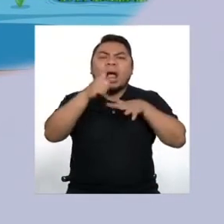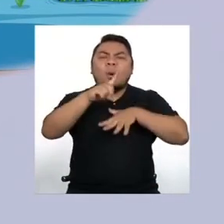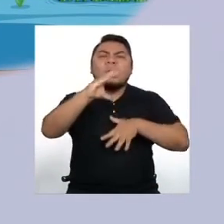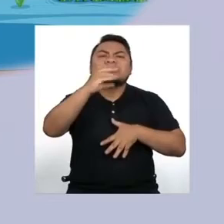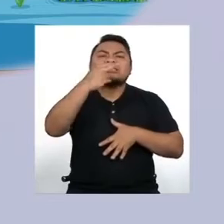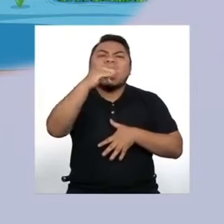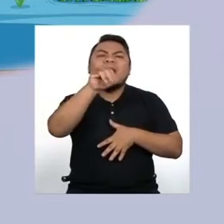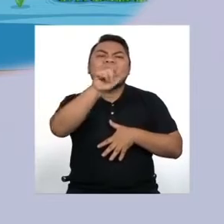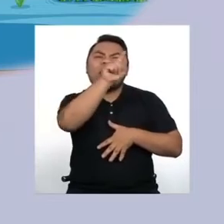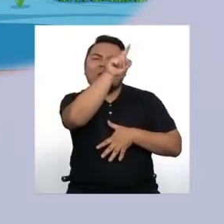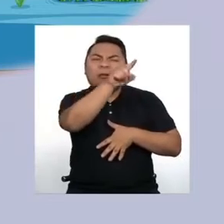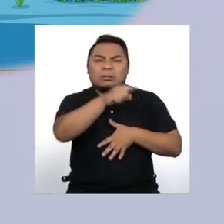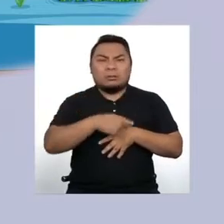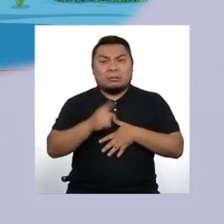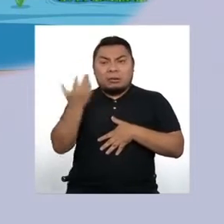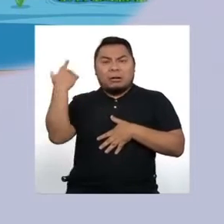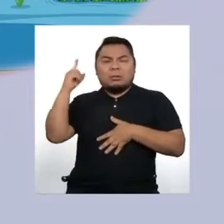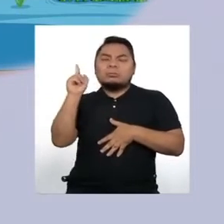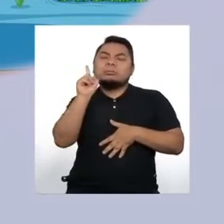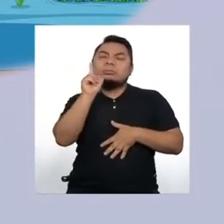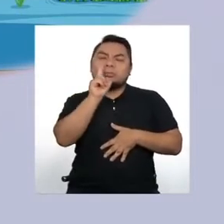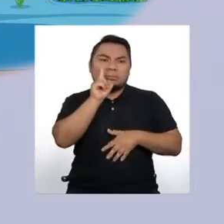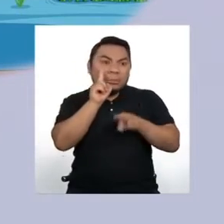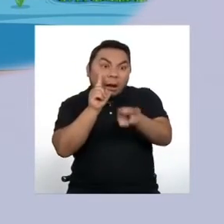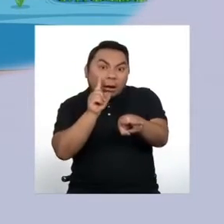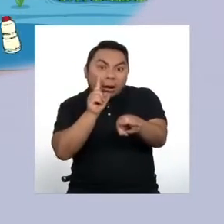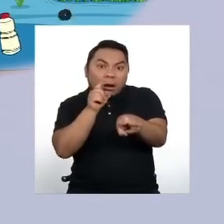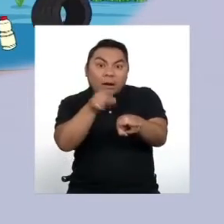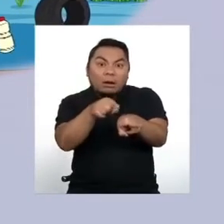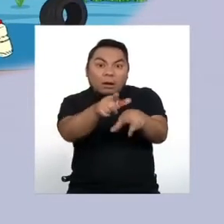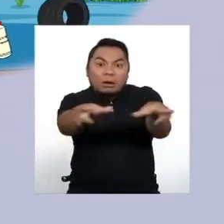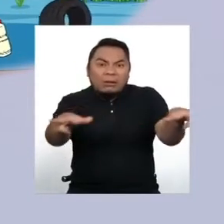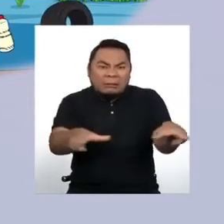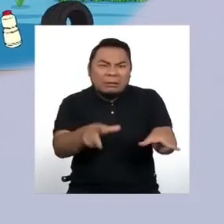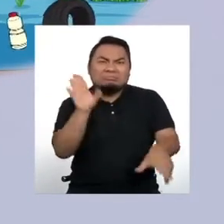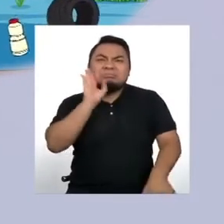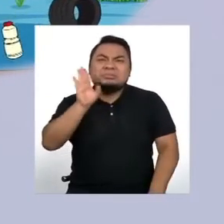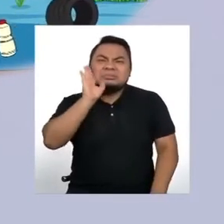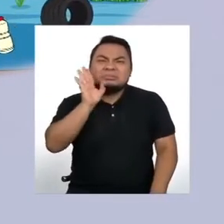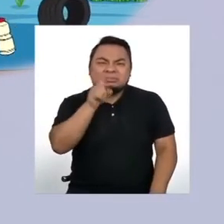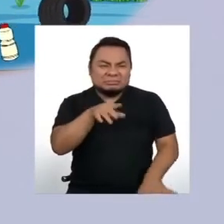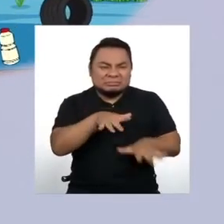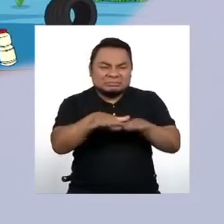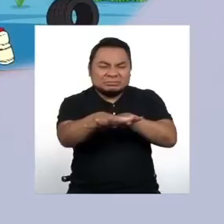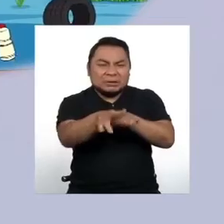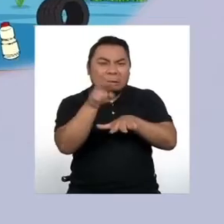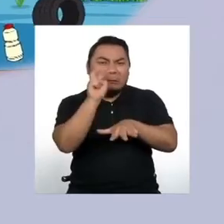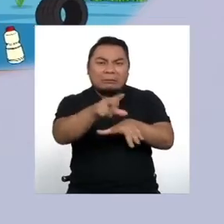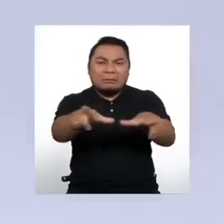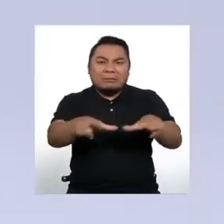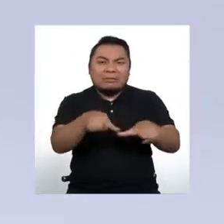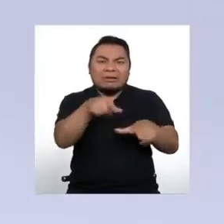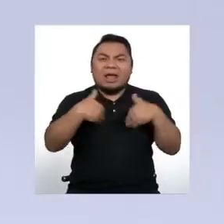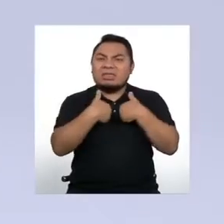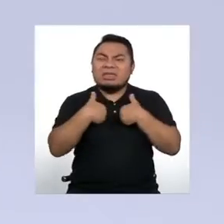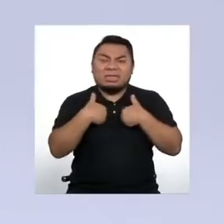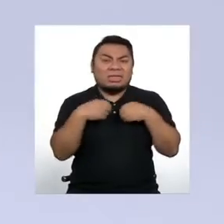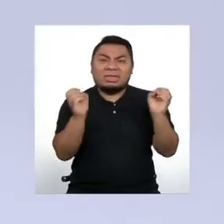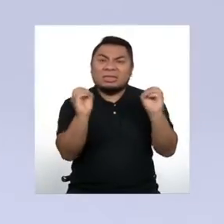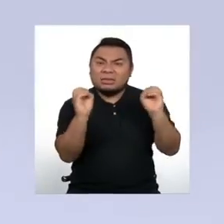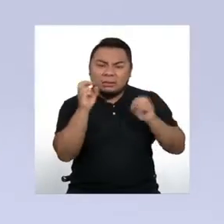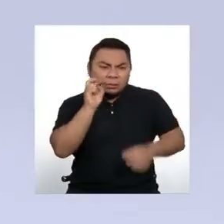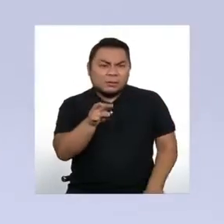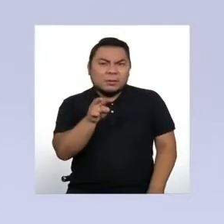Tapa caja, que te servirá para interactuar con tu niña o niño. ¿Qué materiales necesitas?